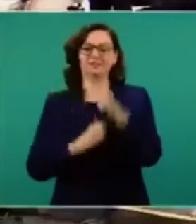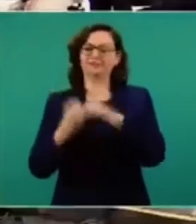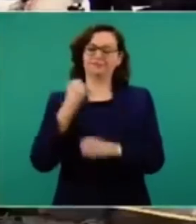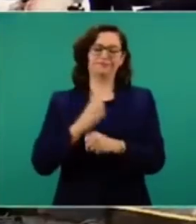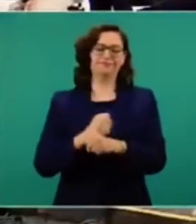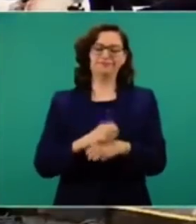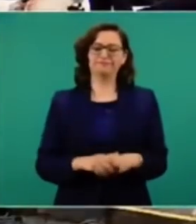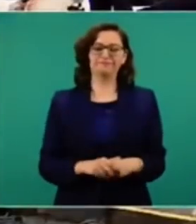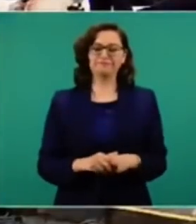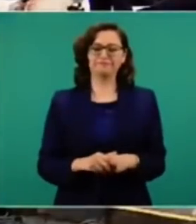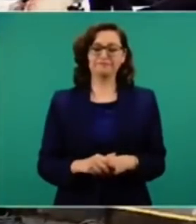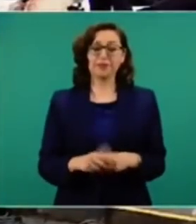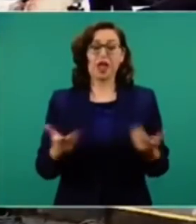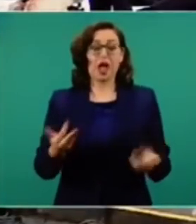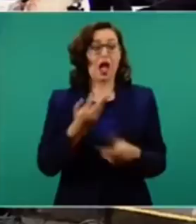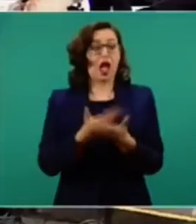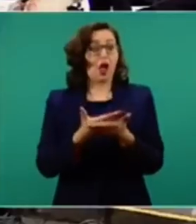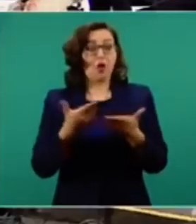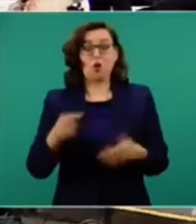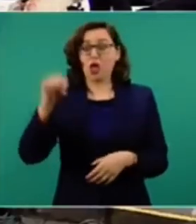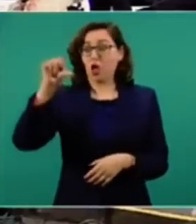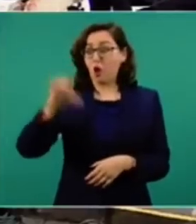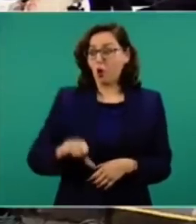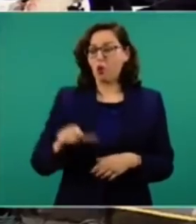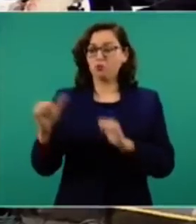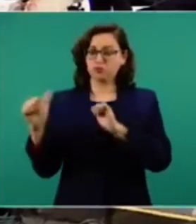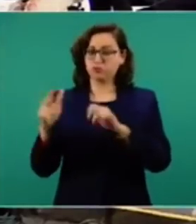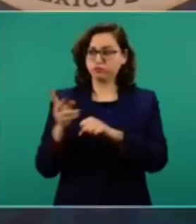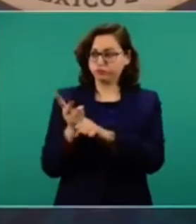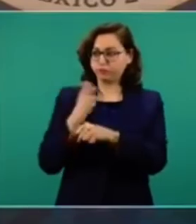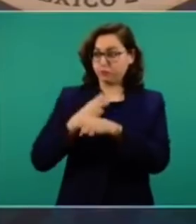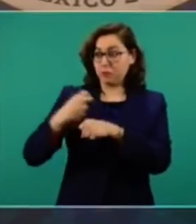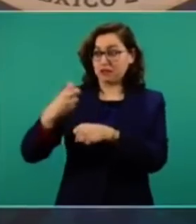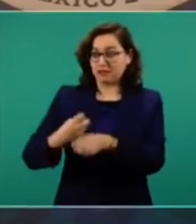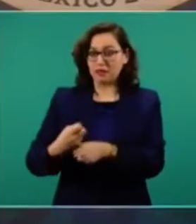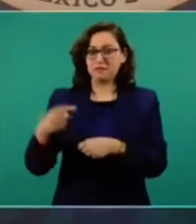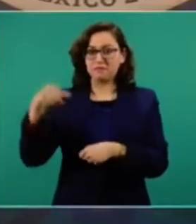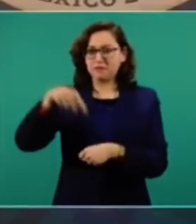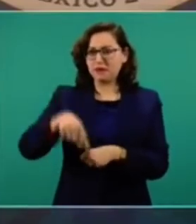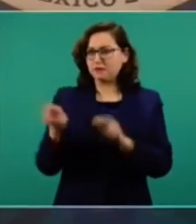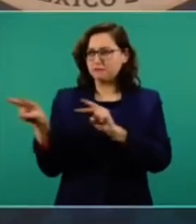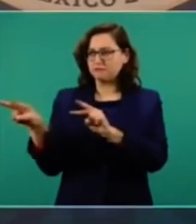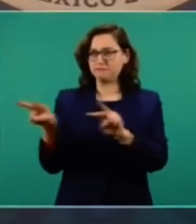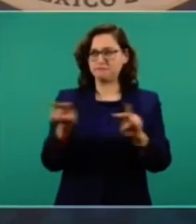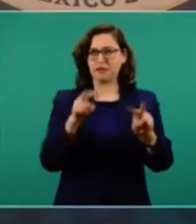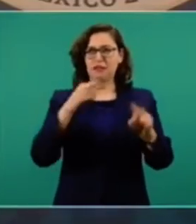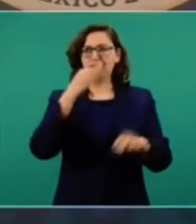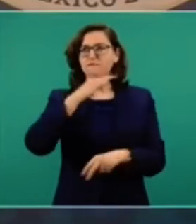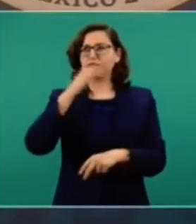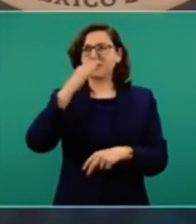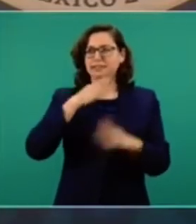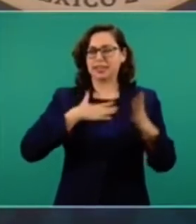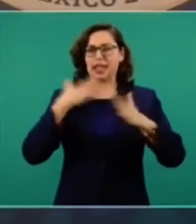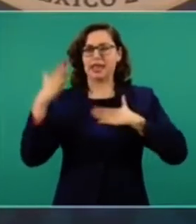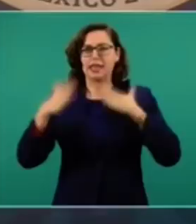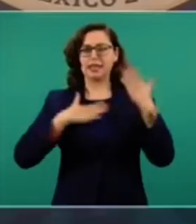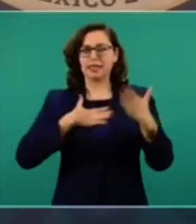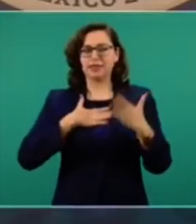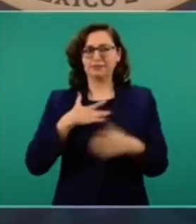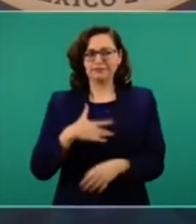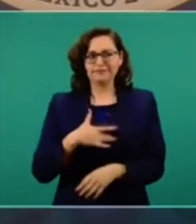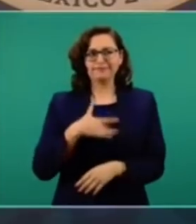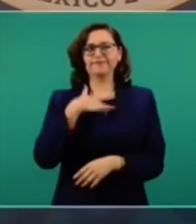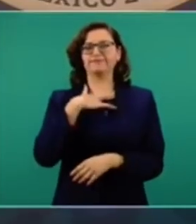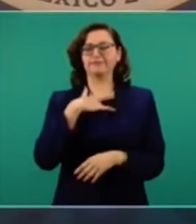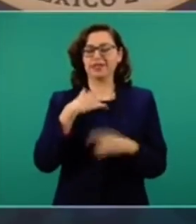Esta fiesta para la cual nos han invitado ofrece una otra mirada, una perspectiva que